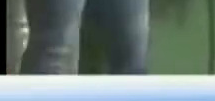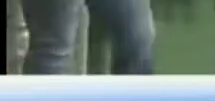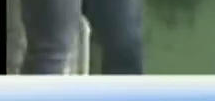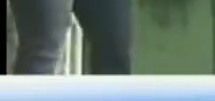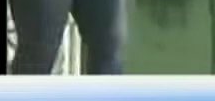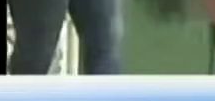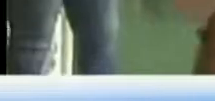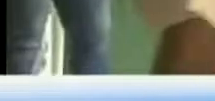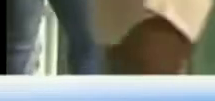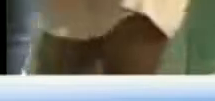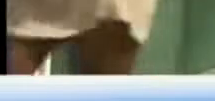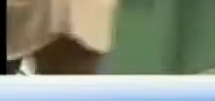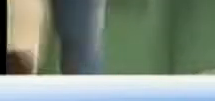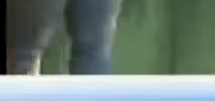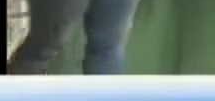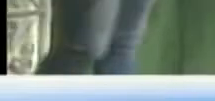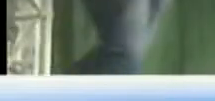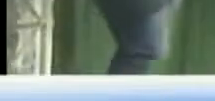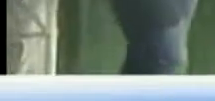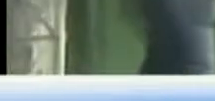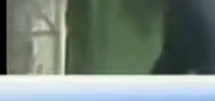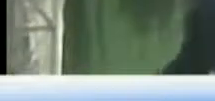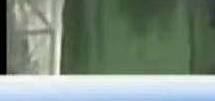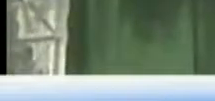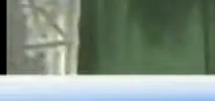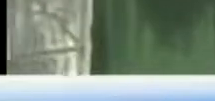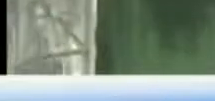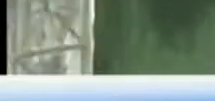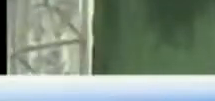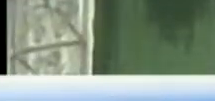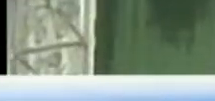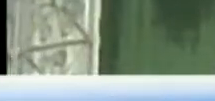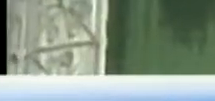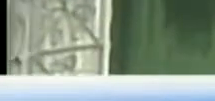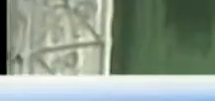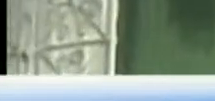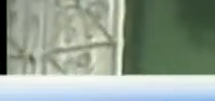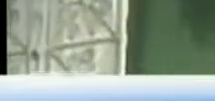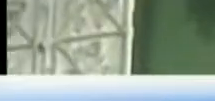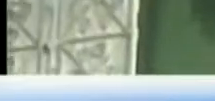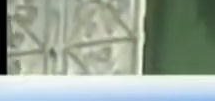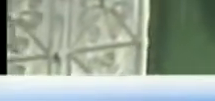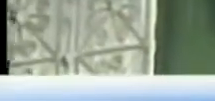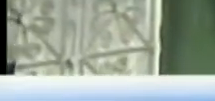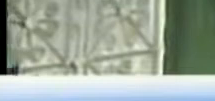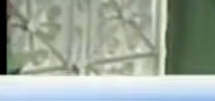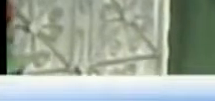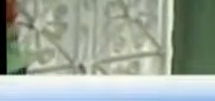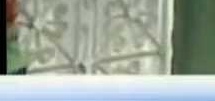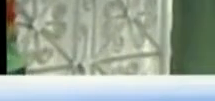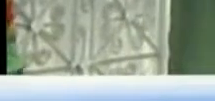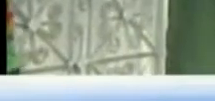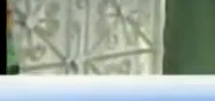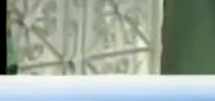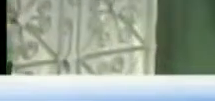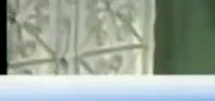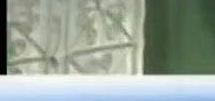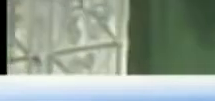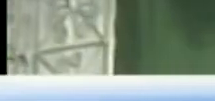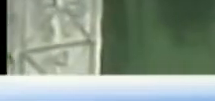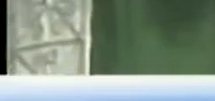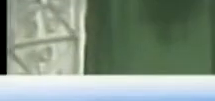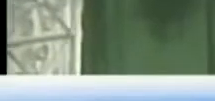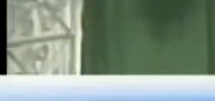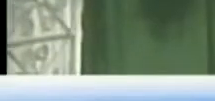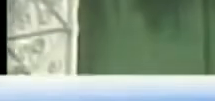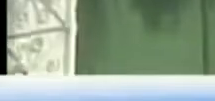Las Palmas, cooperativa Pablo Neruda, en el sector del Guasmo Sur de Guayaquil. Antes de culminar rápidamente, tengo entendido que ustedes quieren